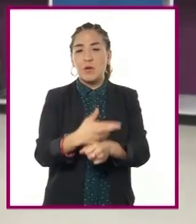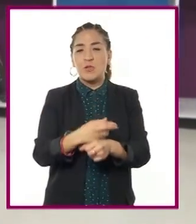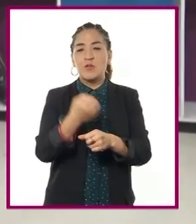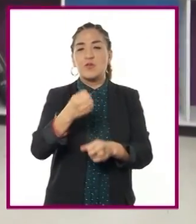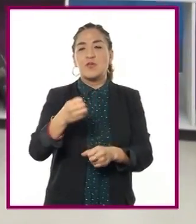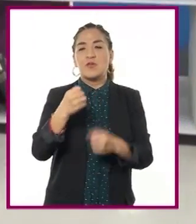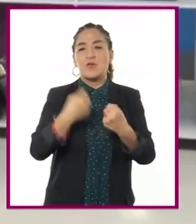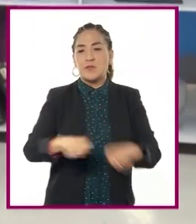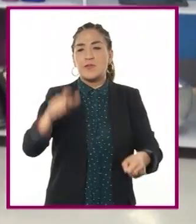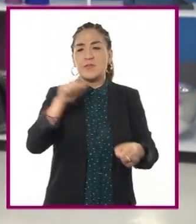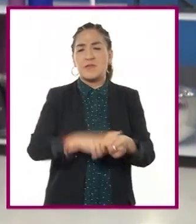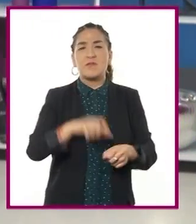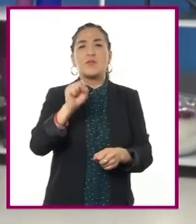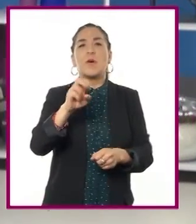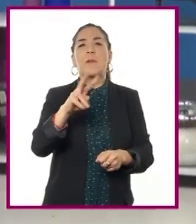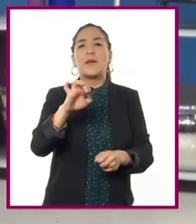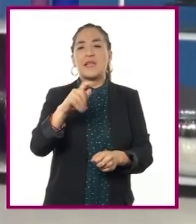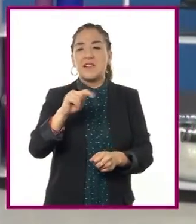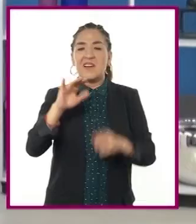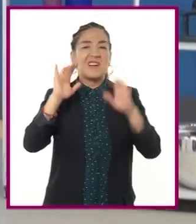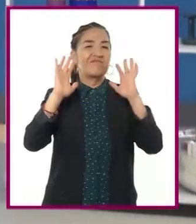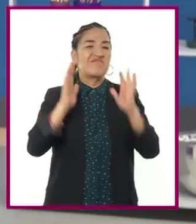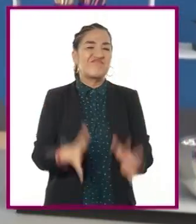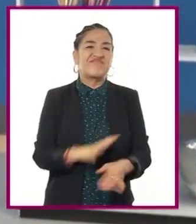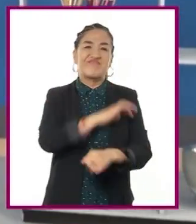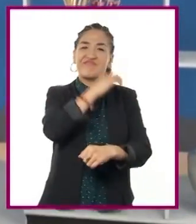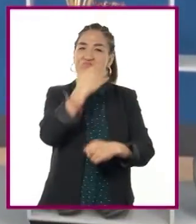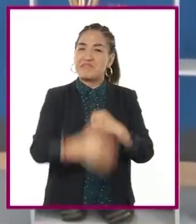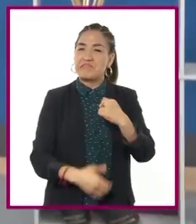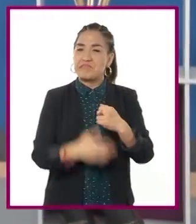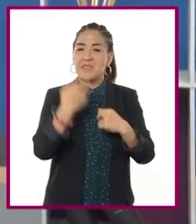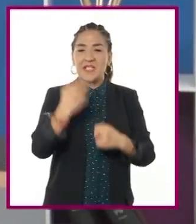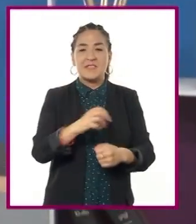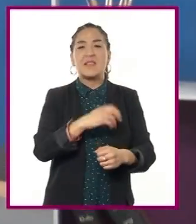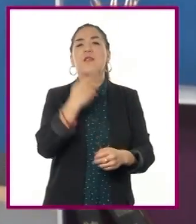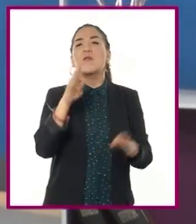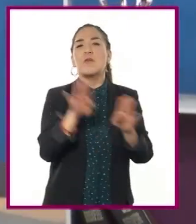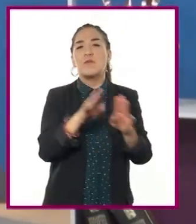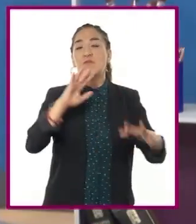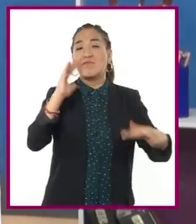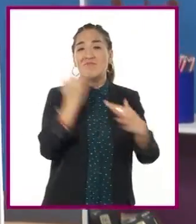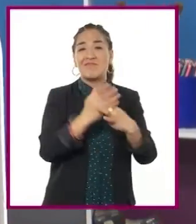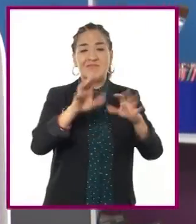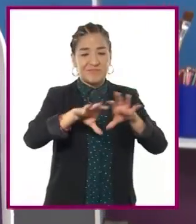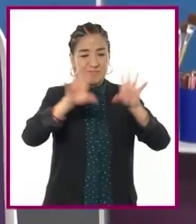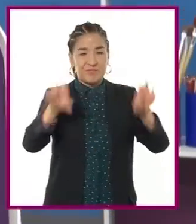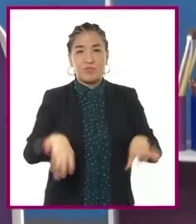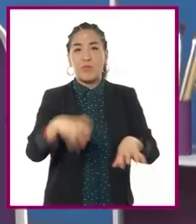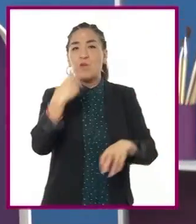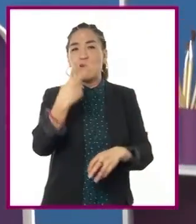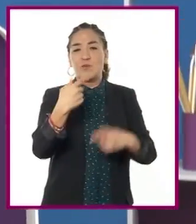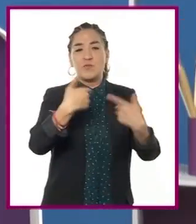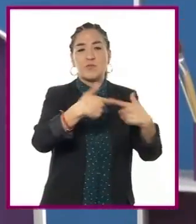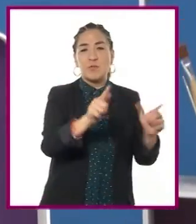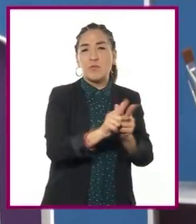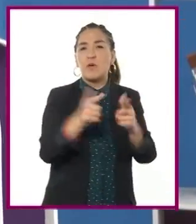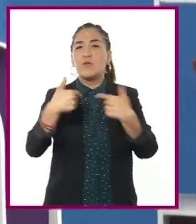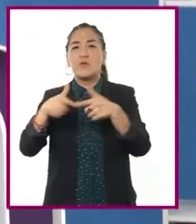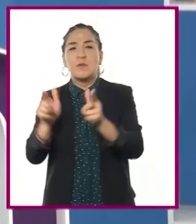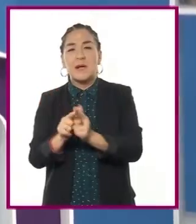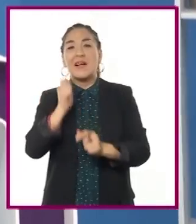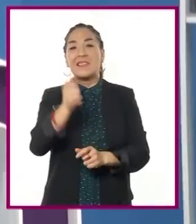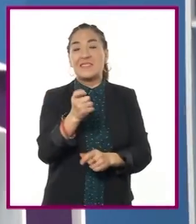Socialistas Soviéticas dejó de existir y con ella el mundo dividido por dos grandes bloques, lo que significaba